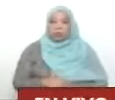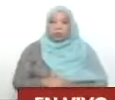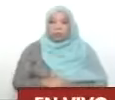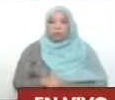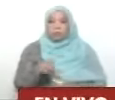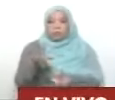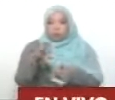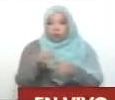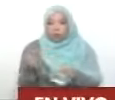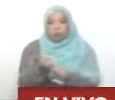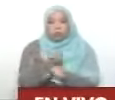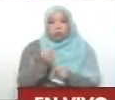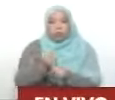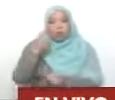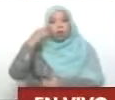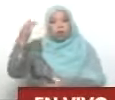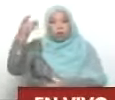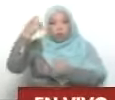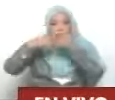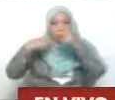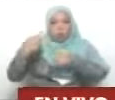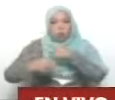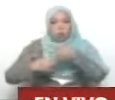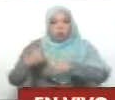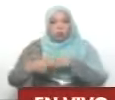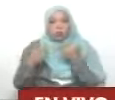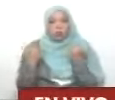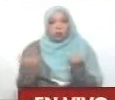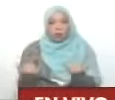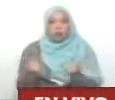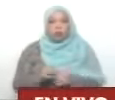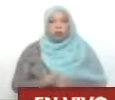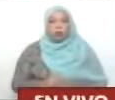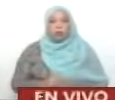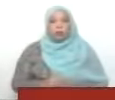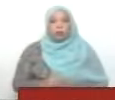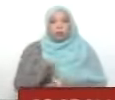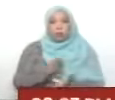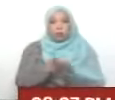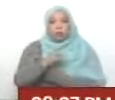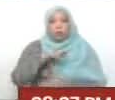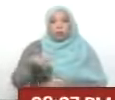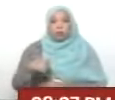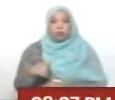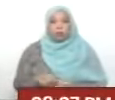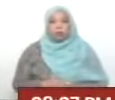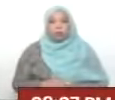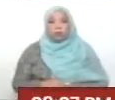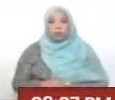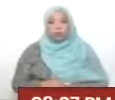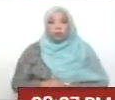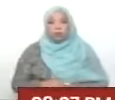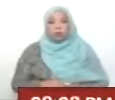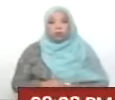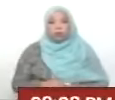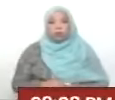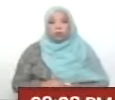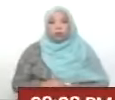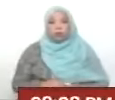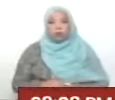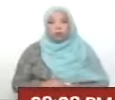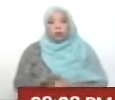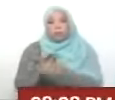para cumplir el sueño de Chávez, del socialismo en lo territorial. Una línea estratégica, Ángel,